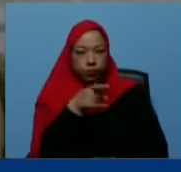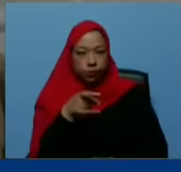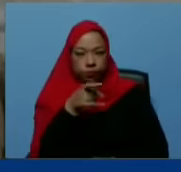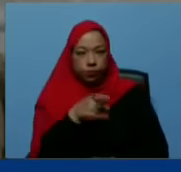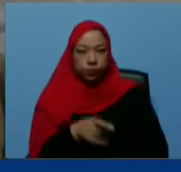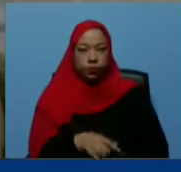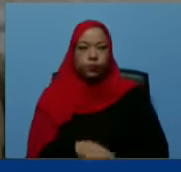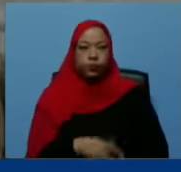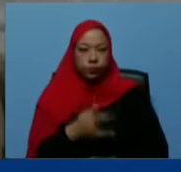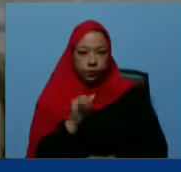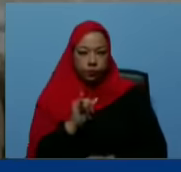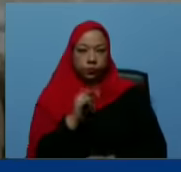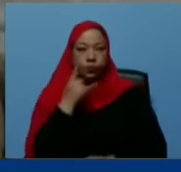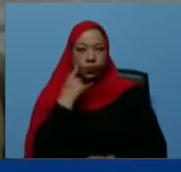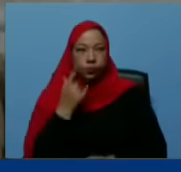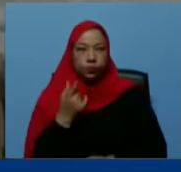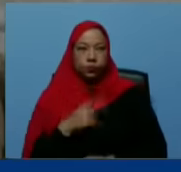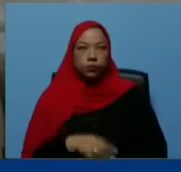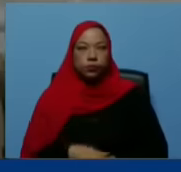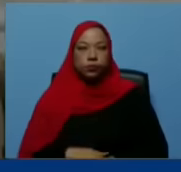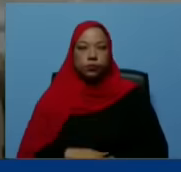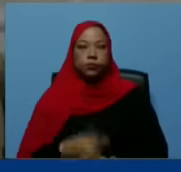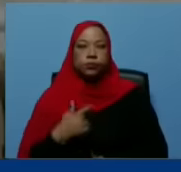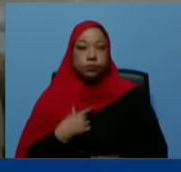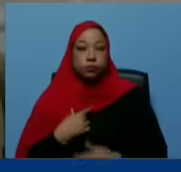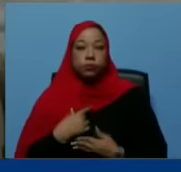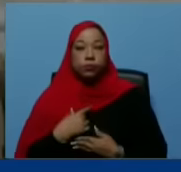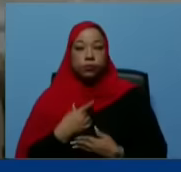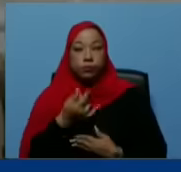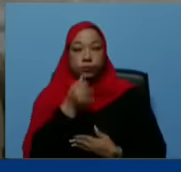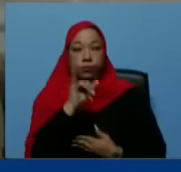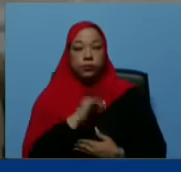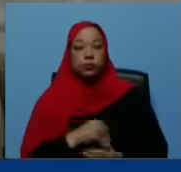Aquí la tengo. Te la tengo.